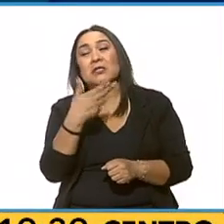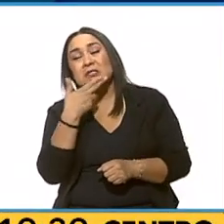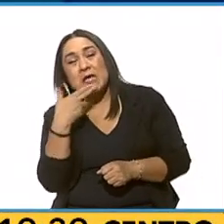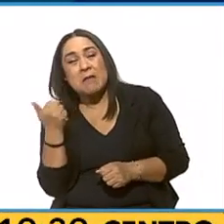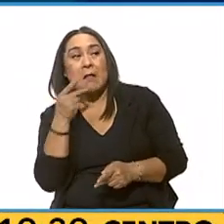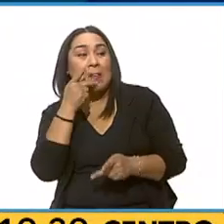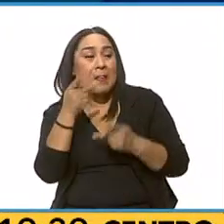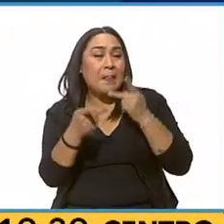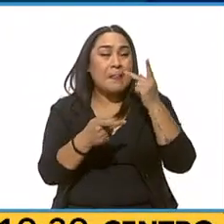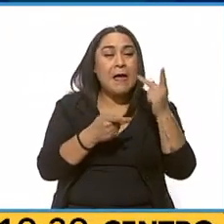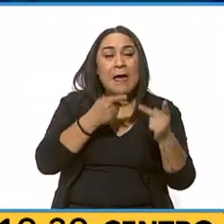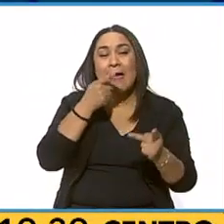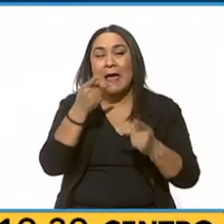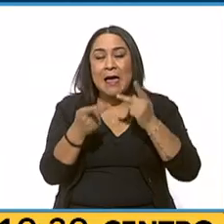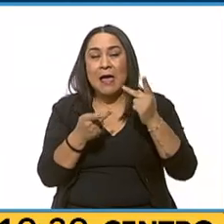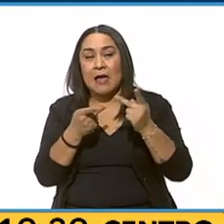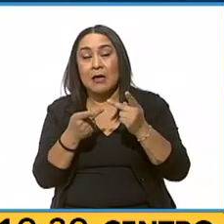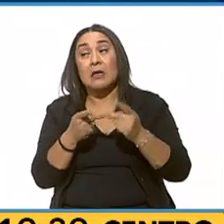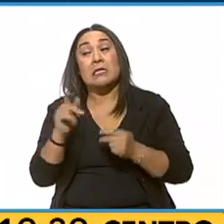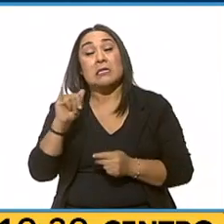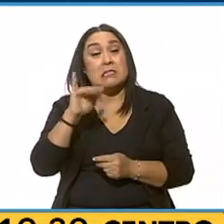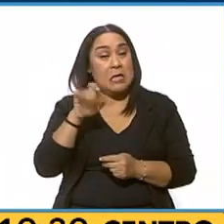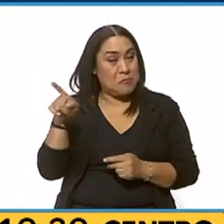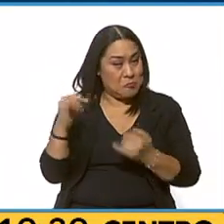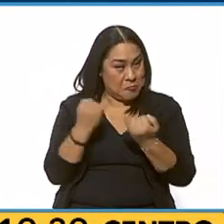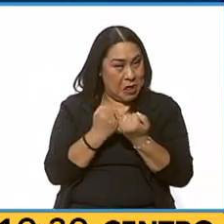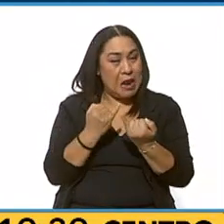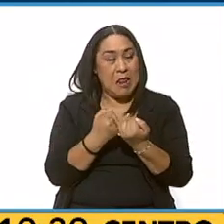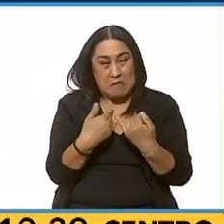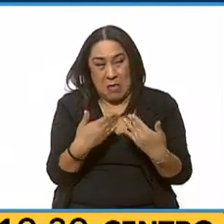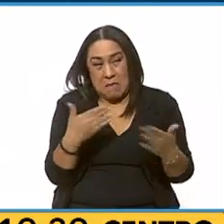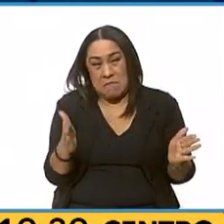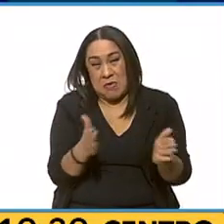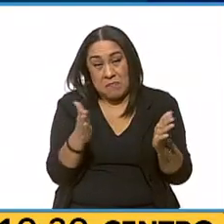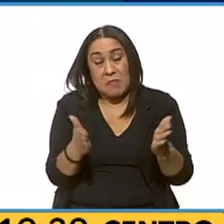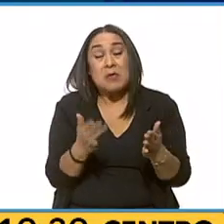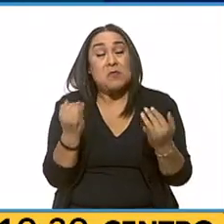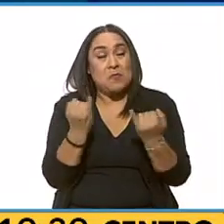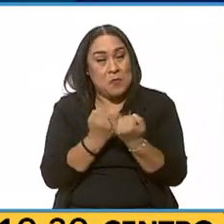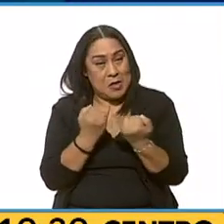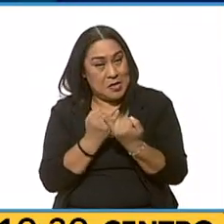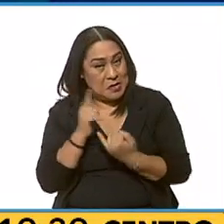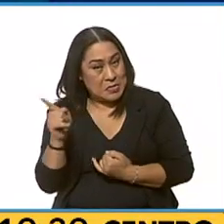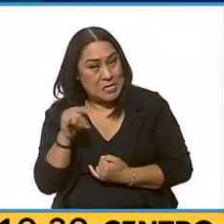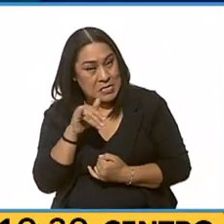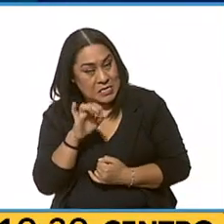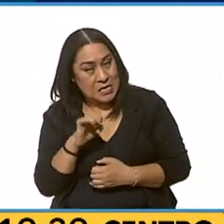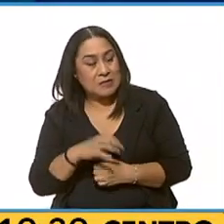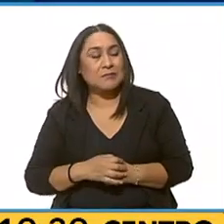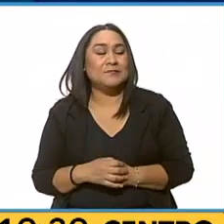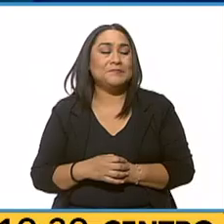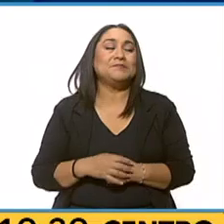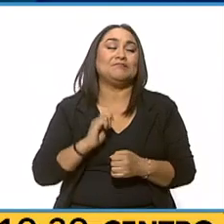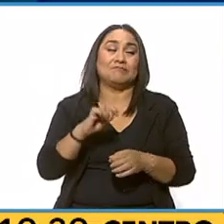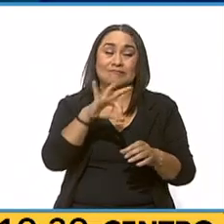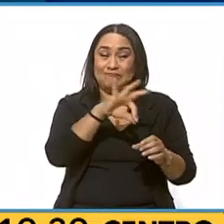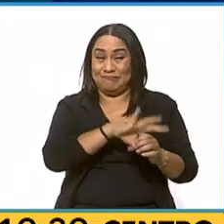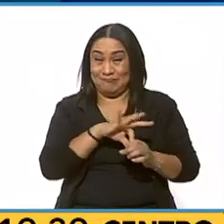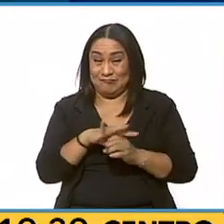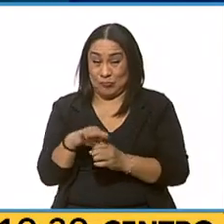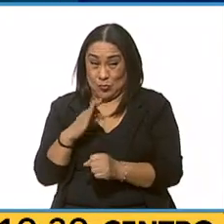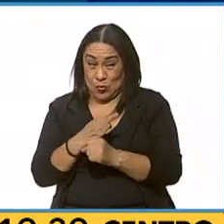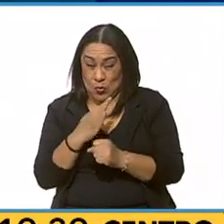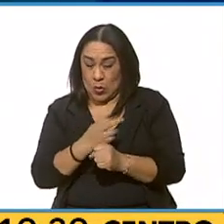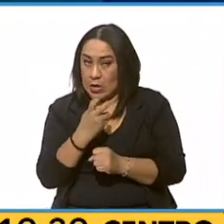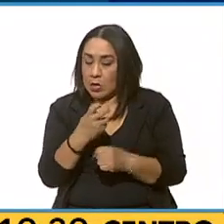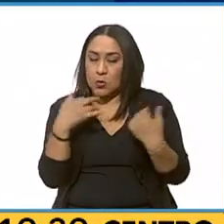funcionar, y ayuda poco el INE. Ayuda poco el INE. Un proceso electoral como este,